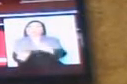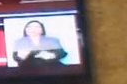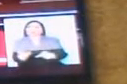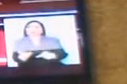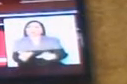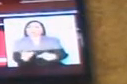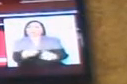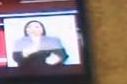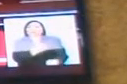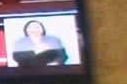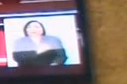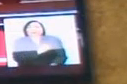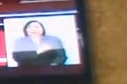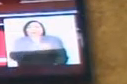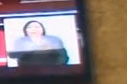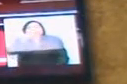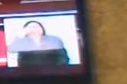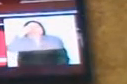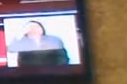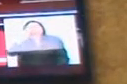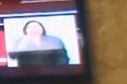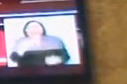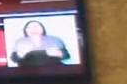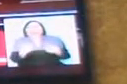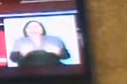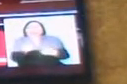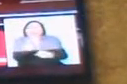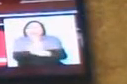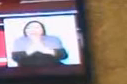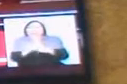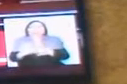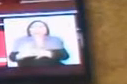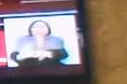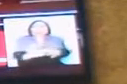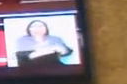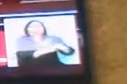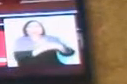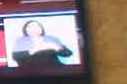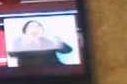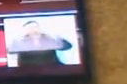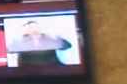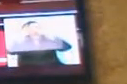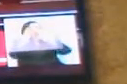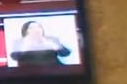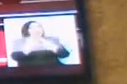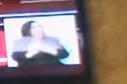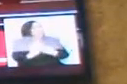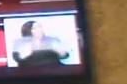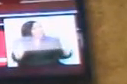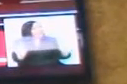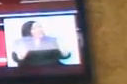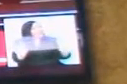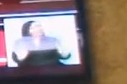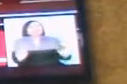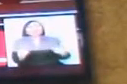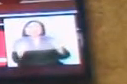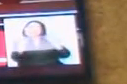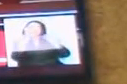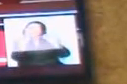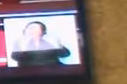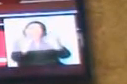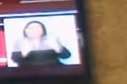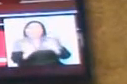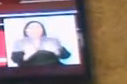esta nuestra querida tierra. Debemos trabajar unidos, respetando nuestras diferencias y